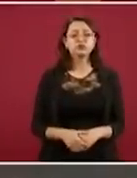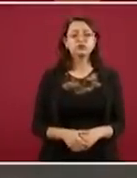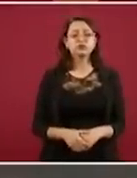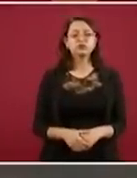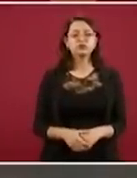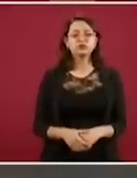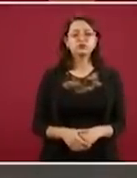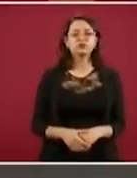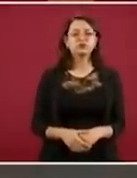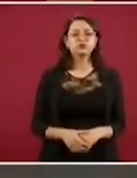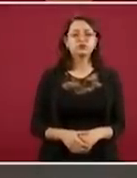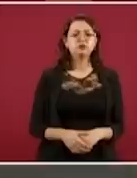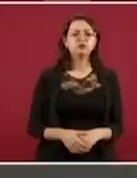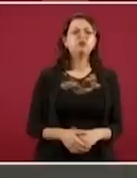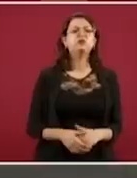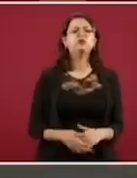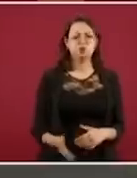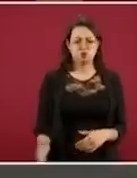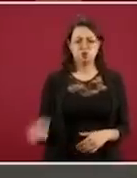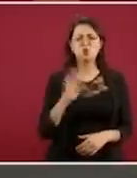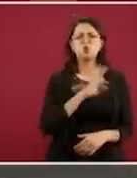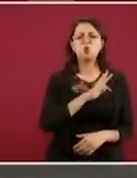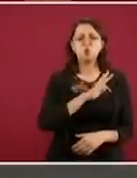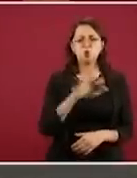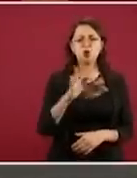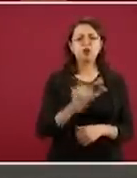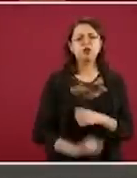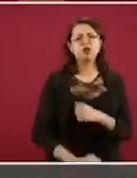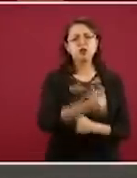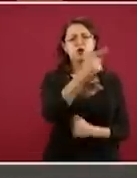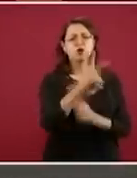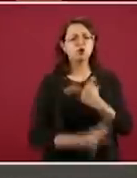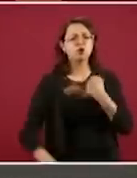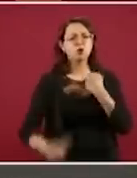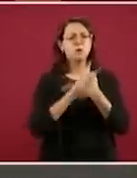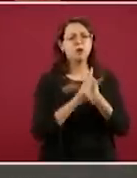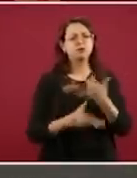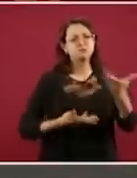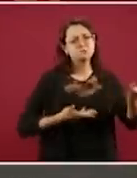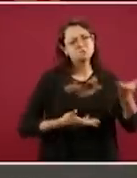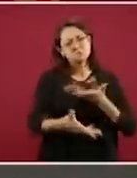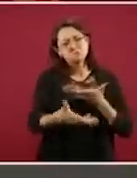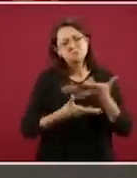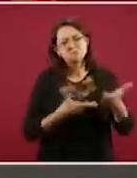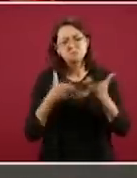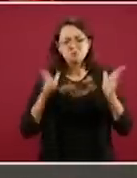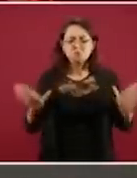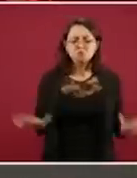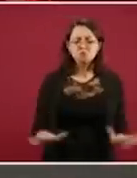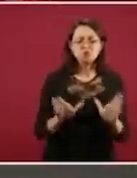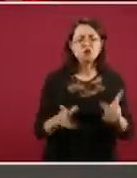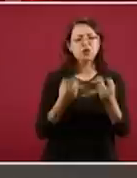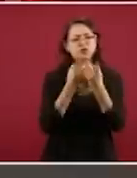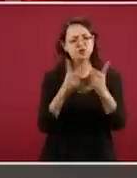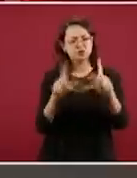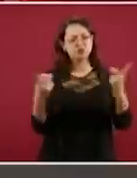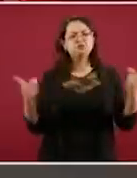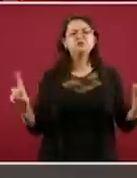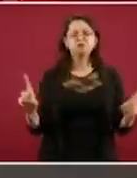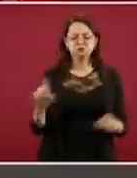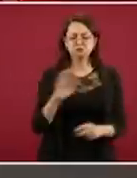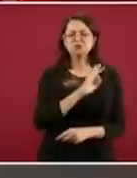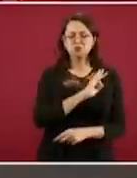que puede haber cooperación para el desarrollo en materia de política exterior, pero no